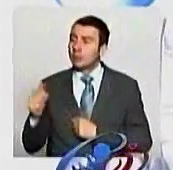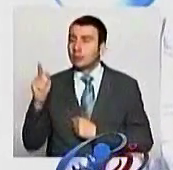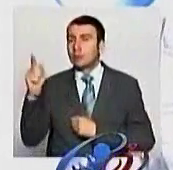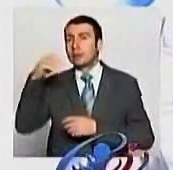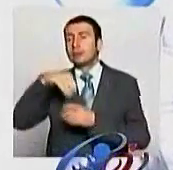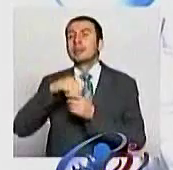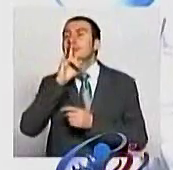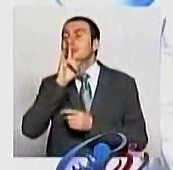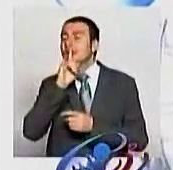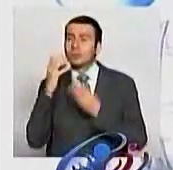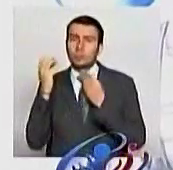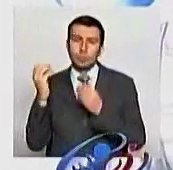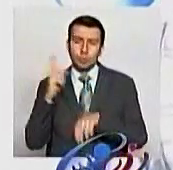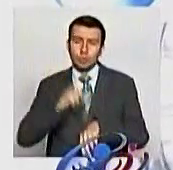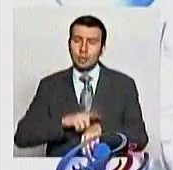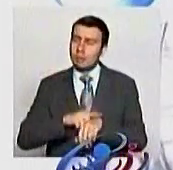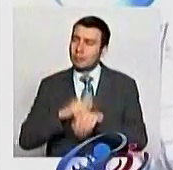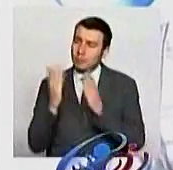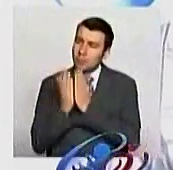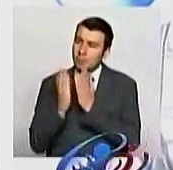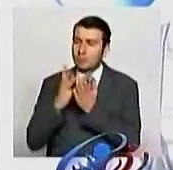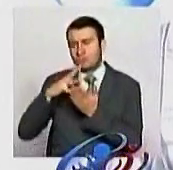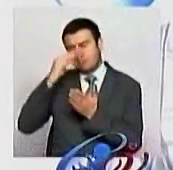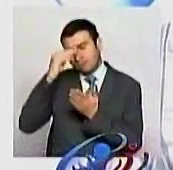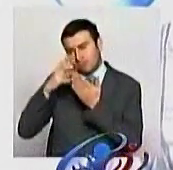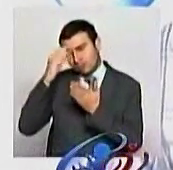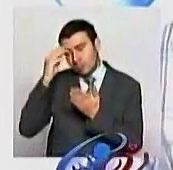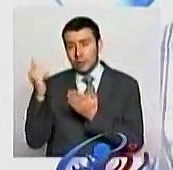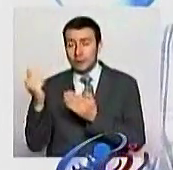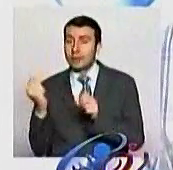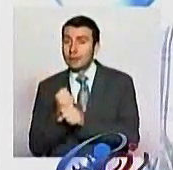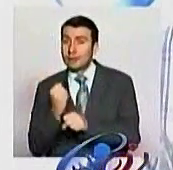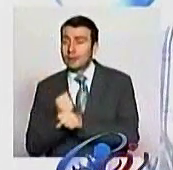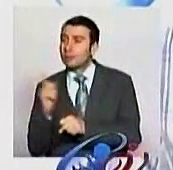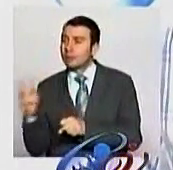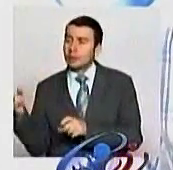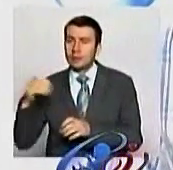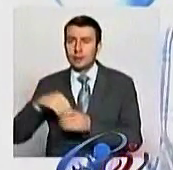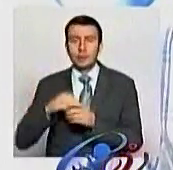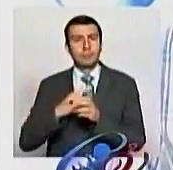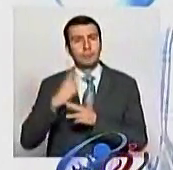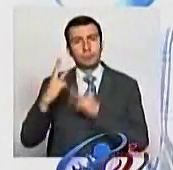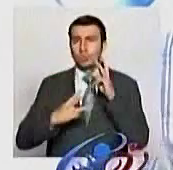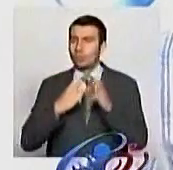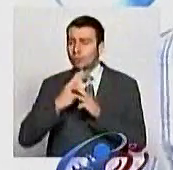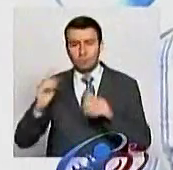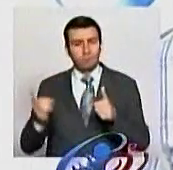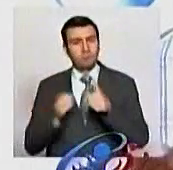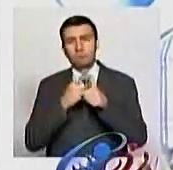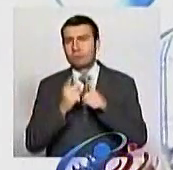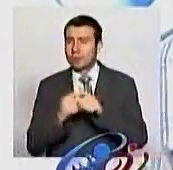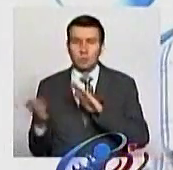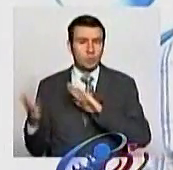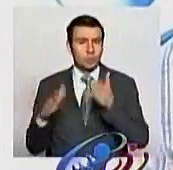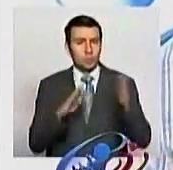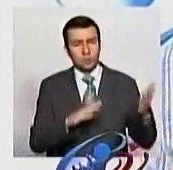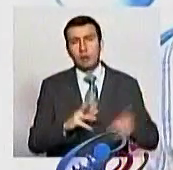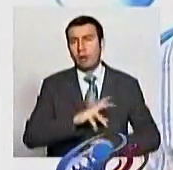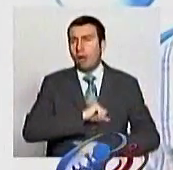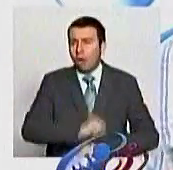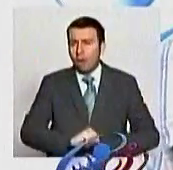especialidad, para poder hablar de un tema que es la principal causa de muerte en el mundo, la enfermedad